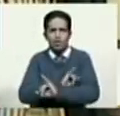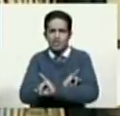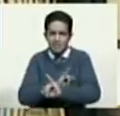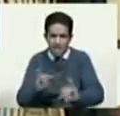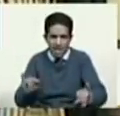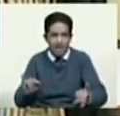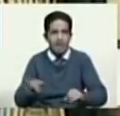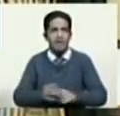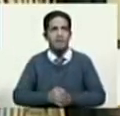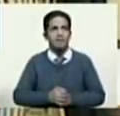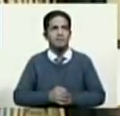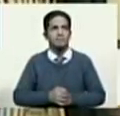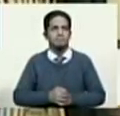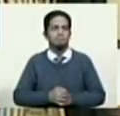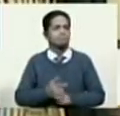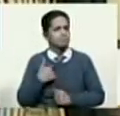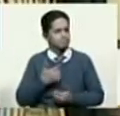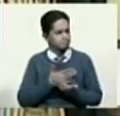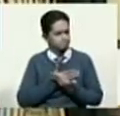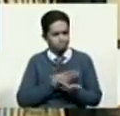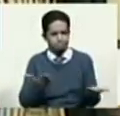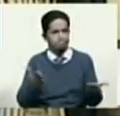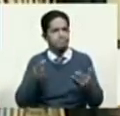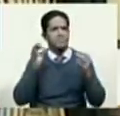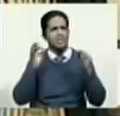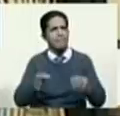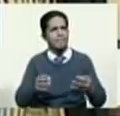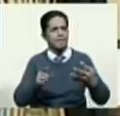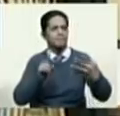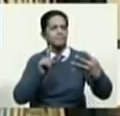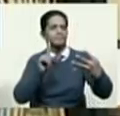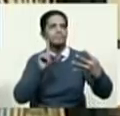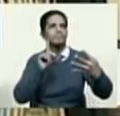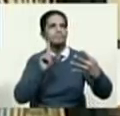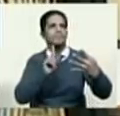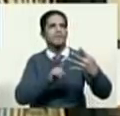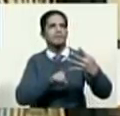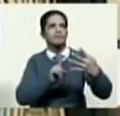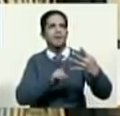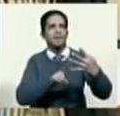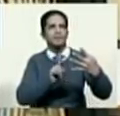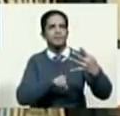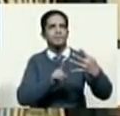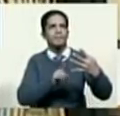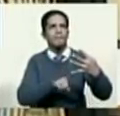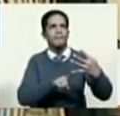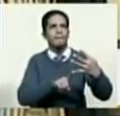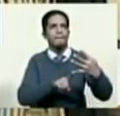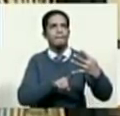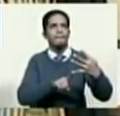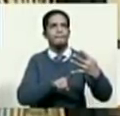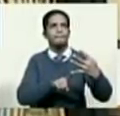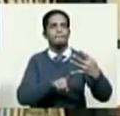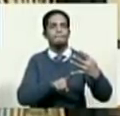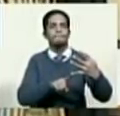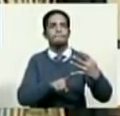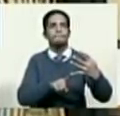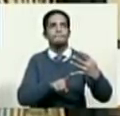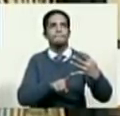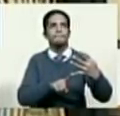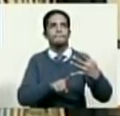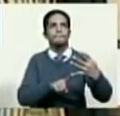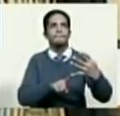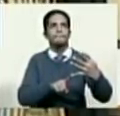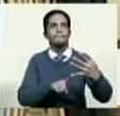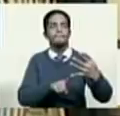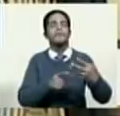listo. Siempre he estado listo. Y en tercer lugar, la implementación y los mecanismos de compromiso,